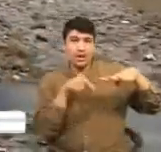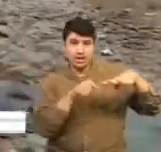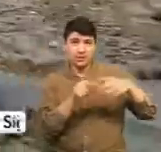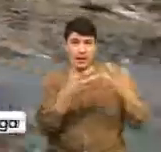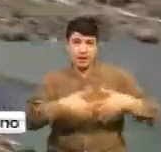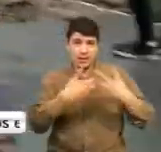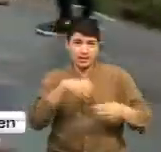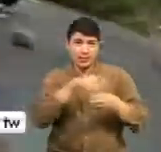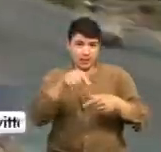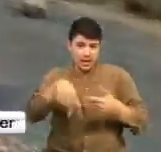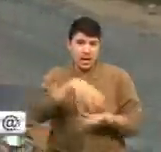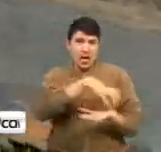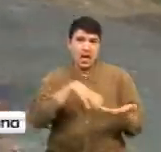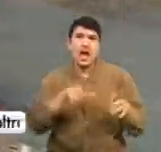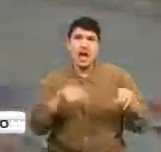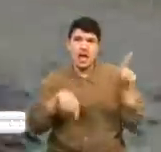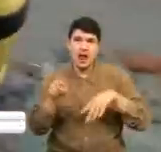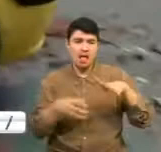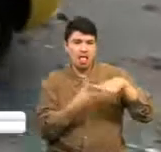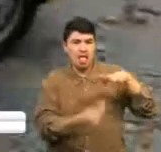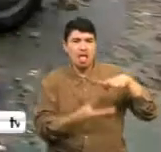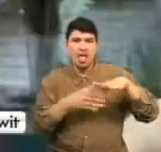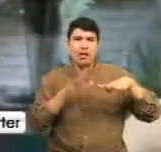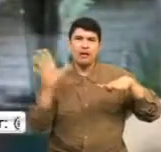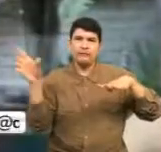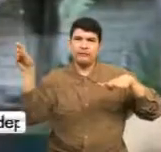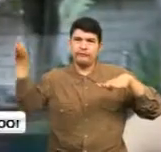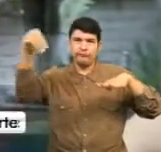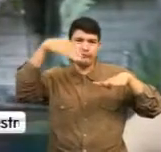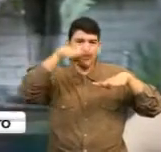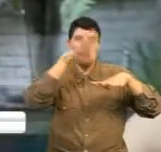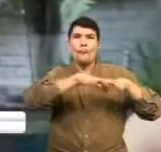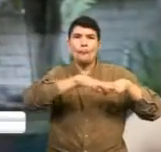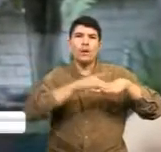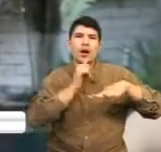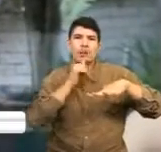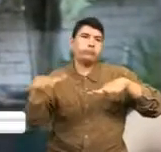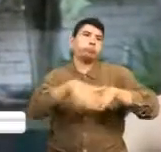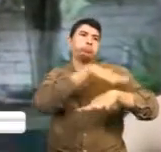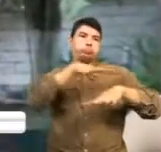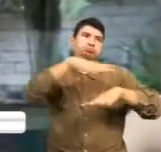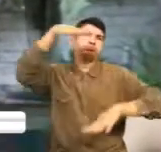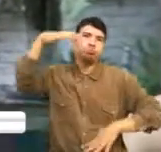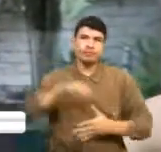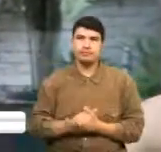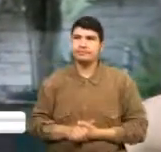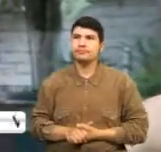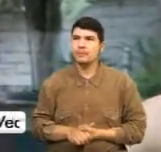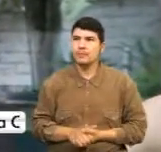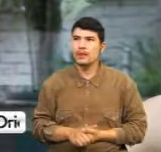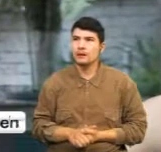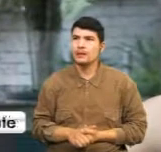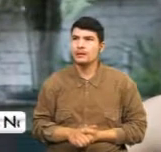de Santander fueron sellados por construcciones aledañas al sitio. Estamos esperando a que llegue a pasar lo que sucedió en Mocoa, que cuando la quebrada de La